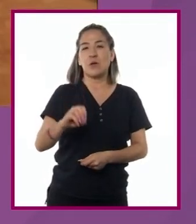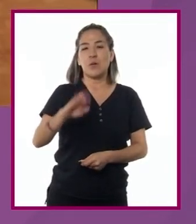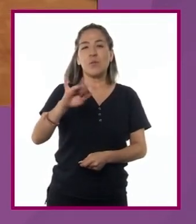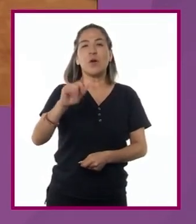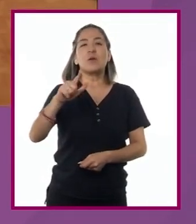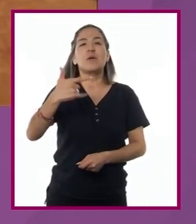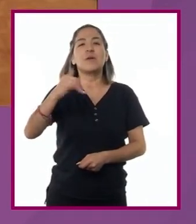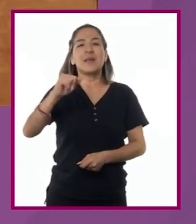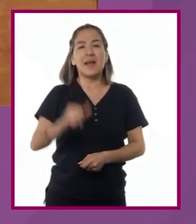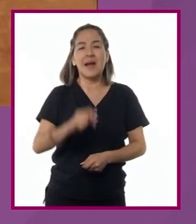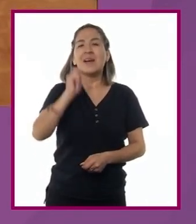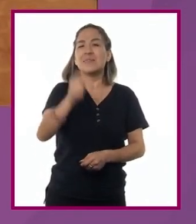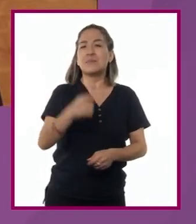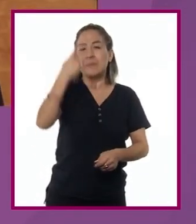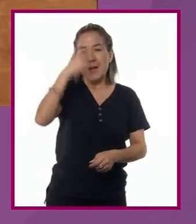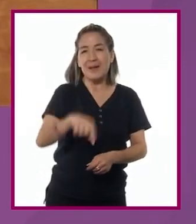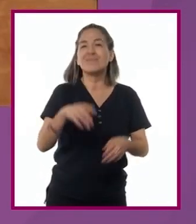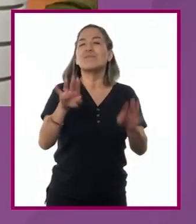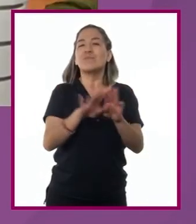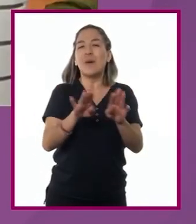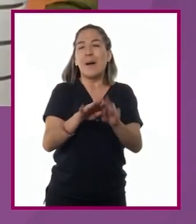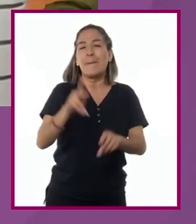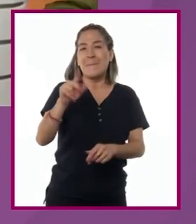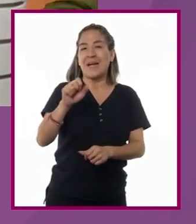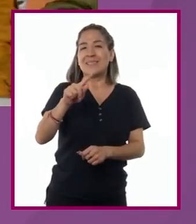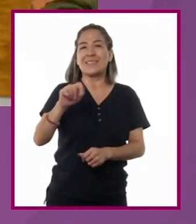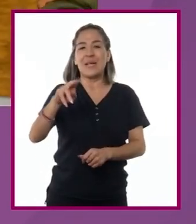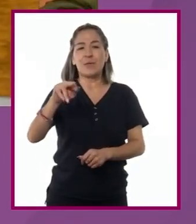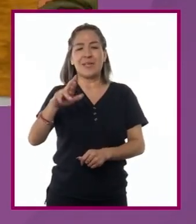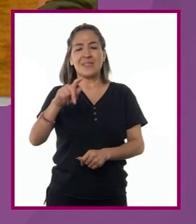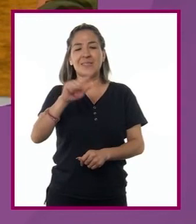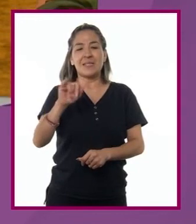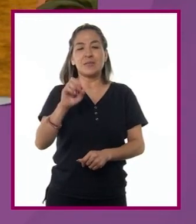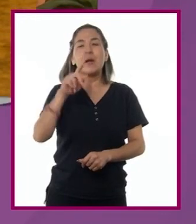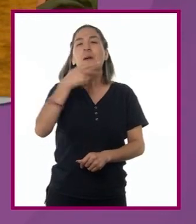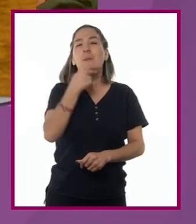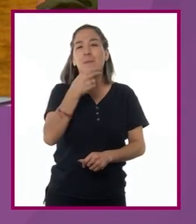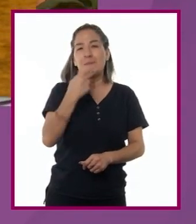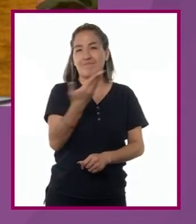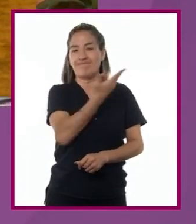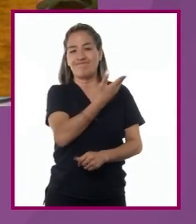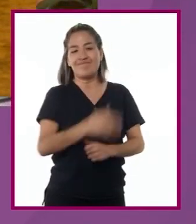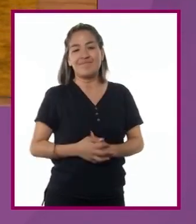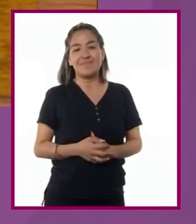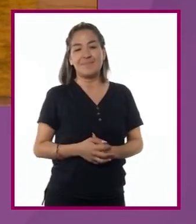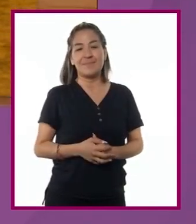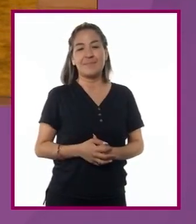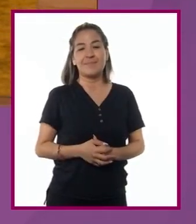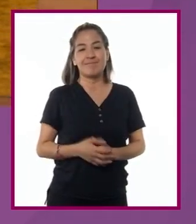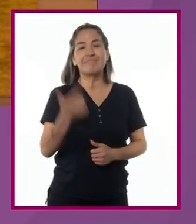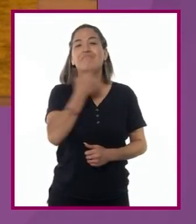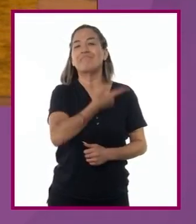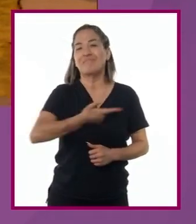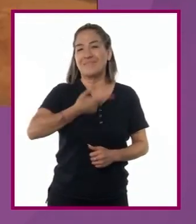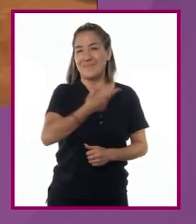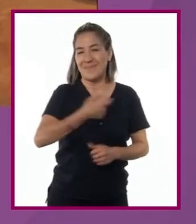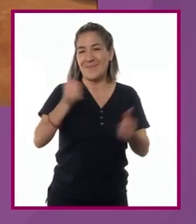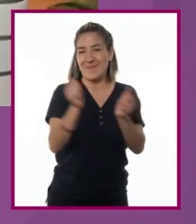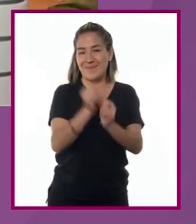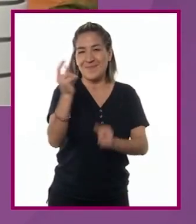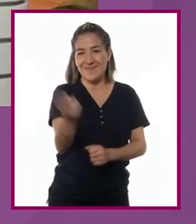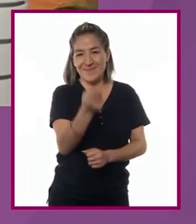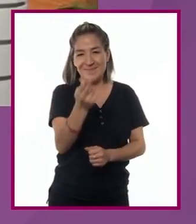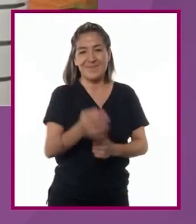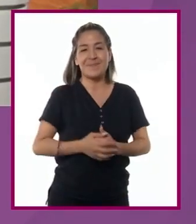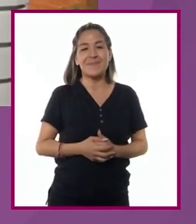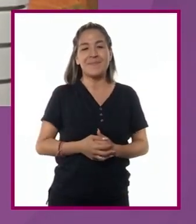de fermentación y de pasteurización. Él es Louis Pasteur. Un gusto estar con ustedes.